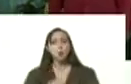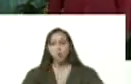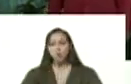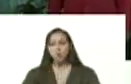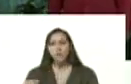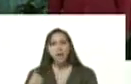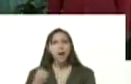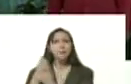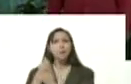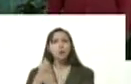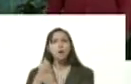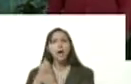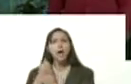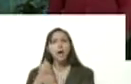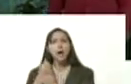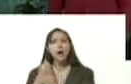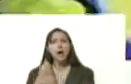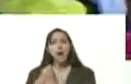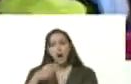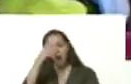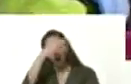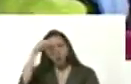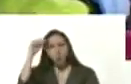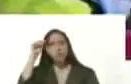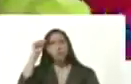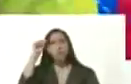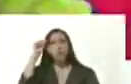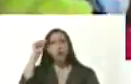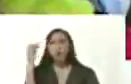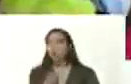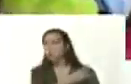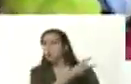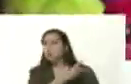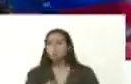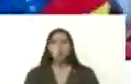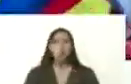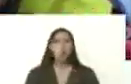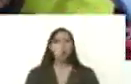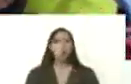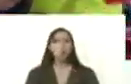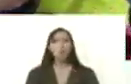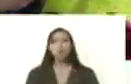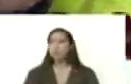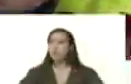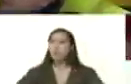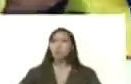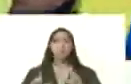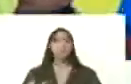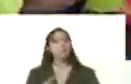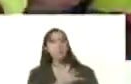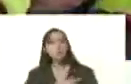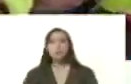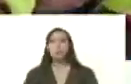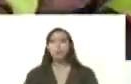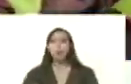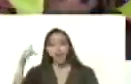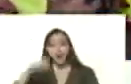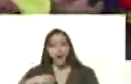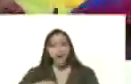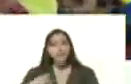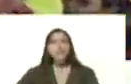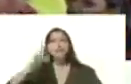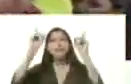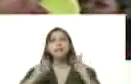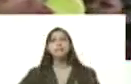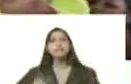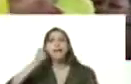No, no nos los vamos a calar. Aquí quien decide es nuestro pueblo. Aquí quien decide